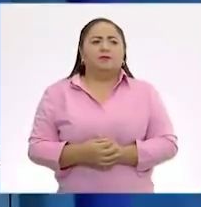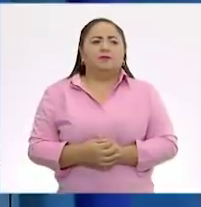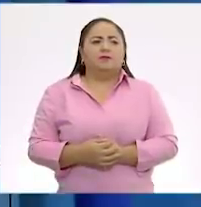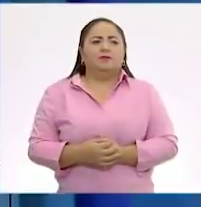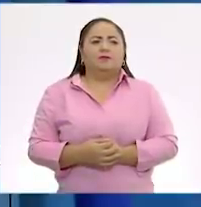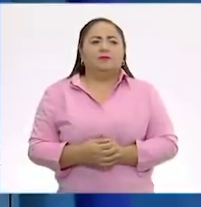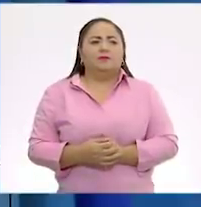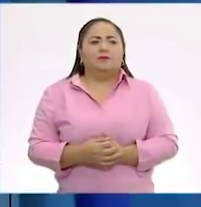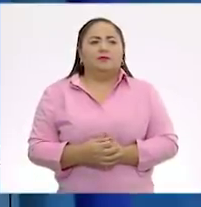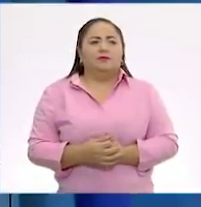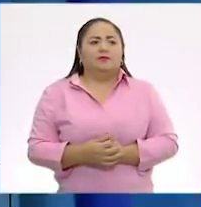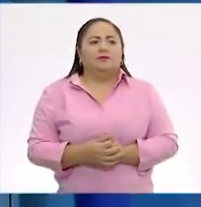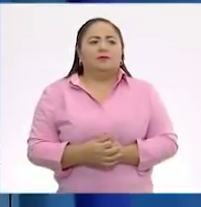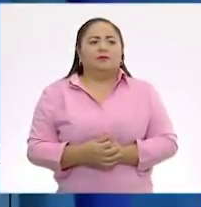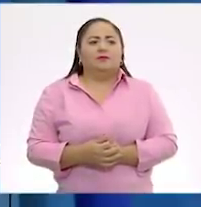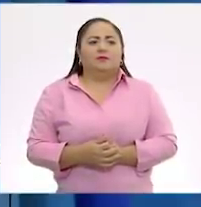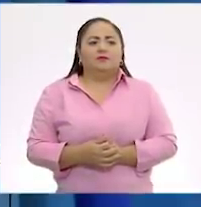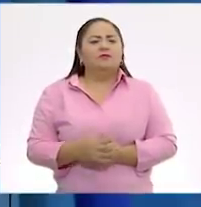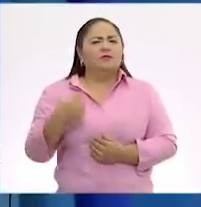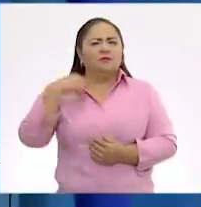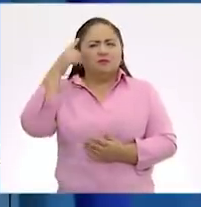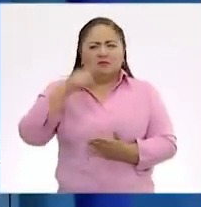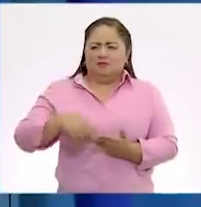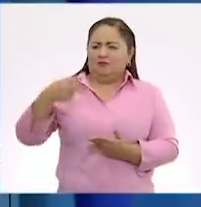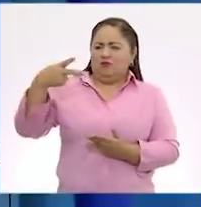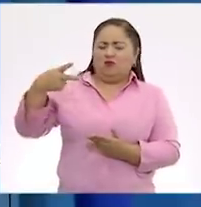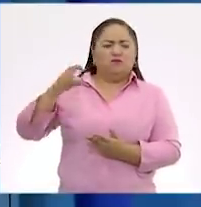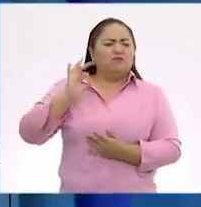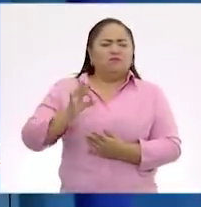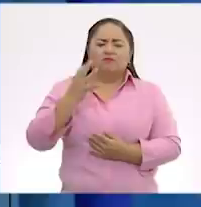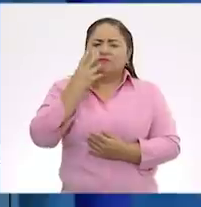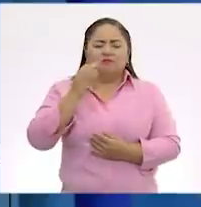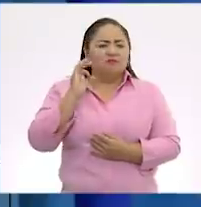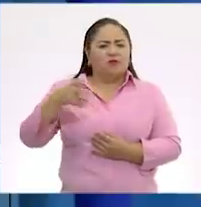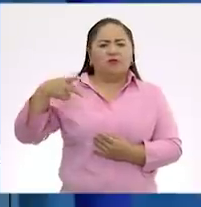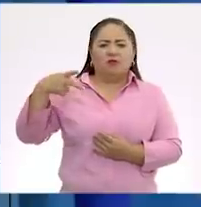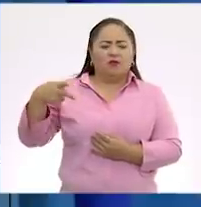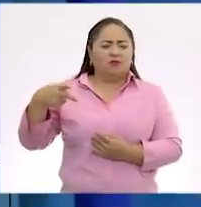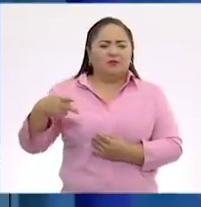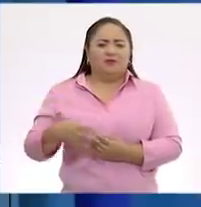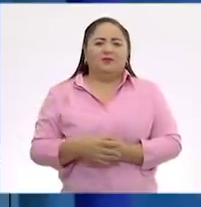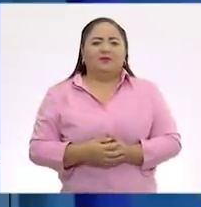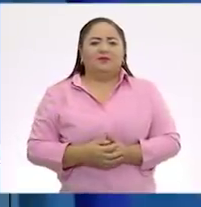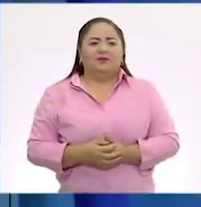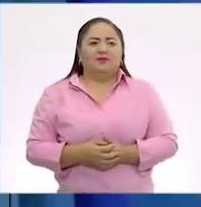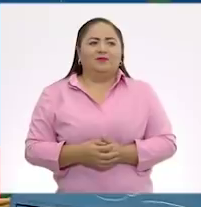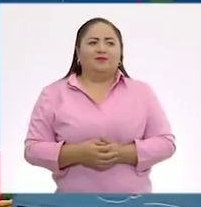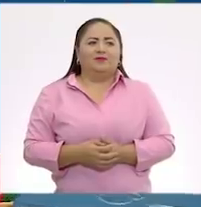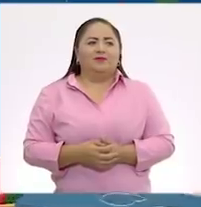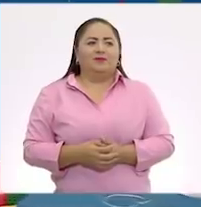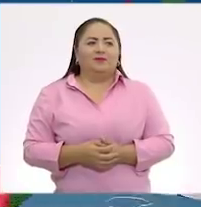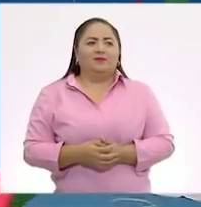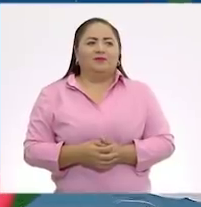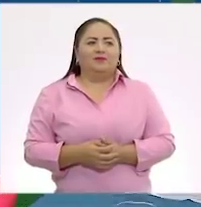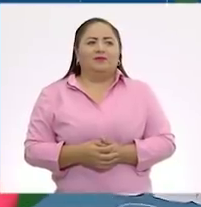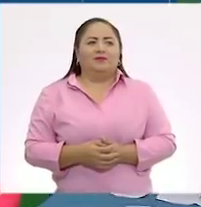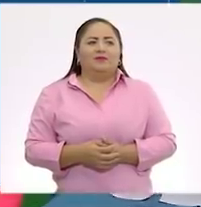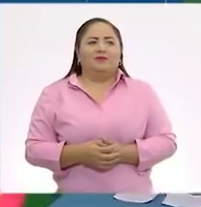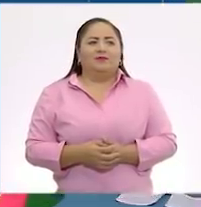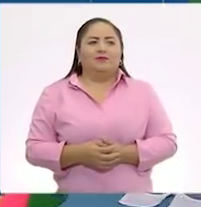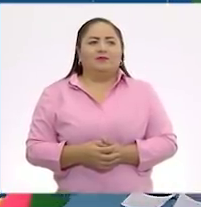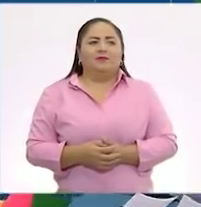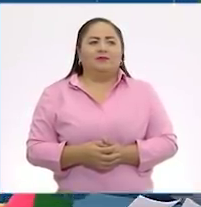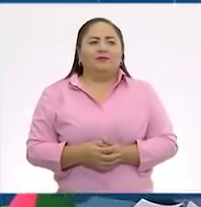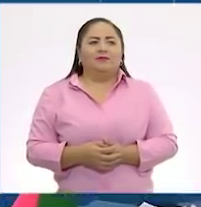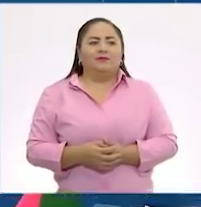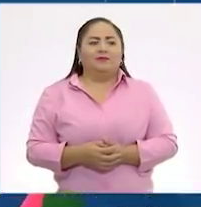más. Pero yo creo que con dos me gustaría que quedara. ¡Ay, súper! Te quedó muy bien, Juan Carlos. Muchas gracias, maestra. Le puse